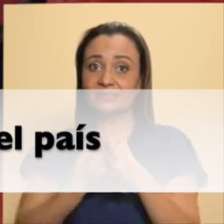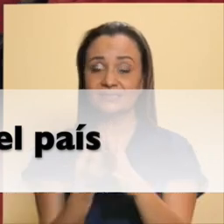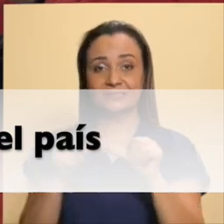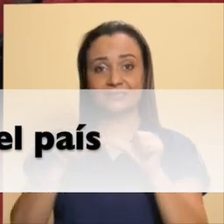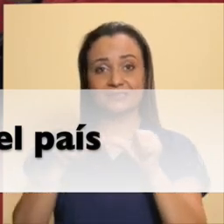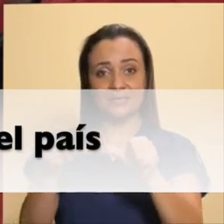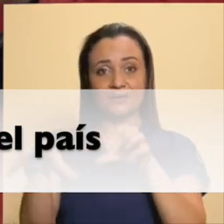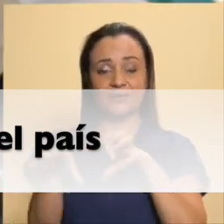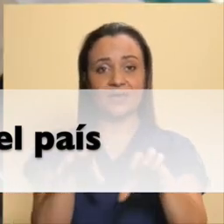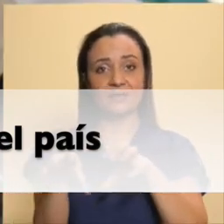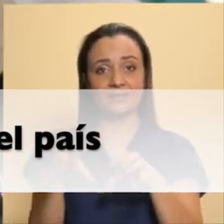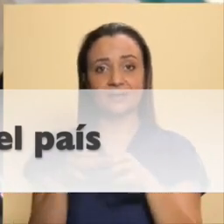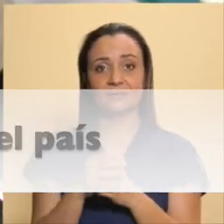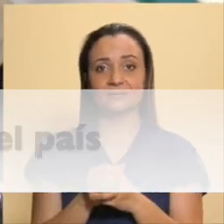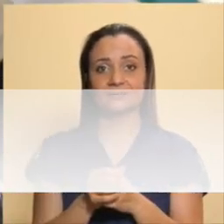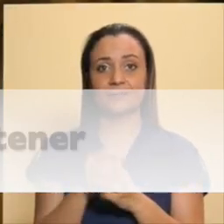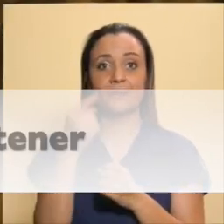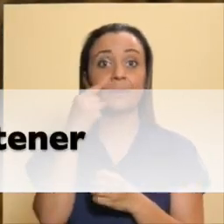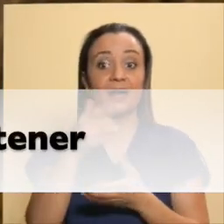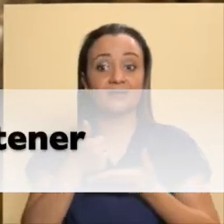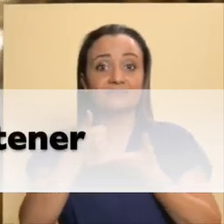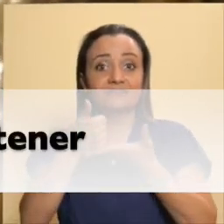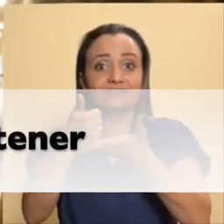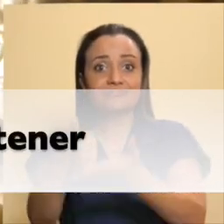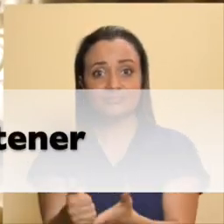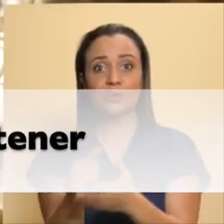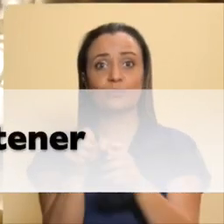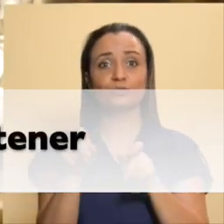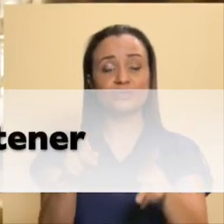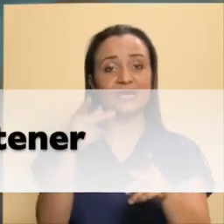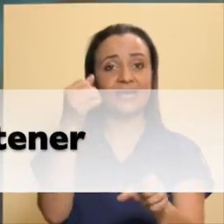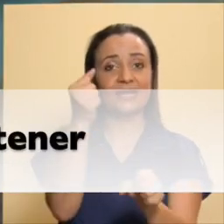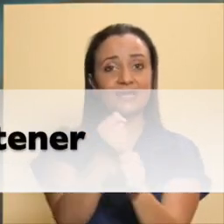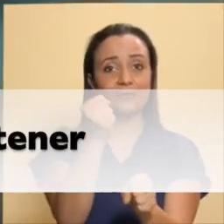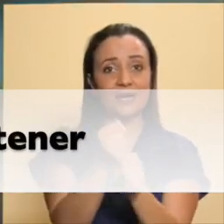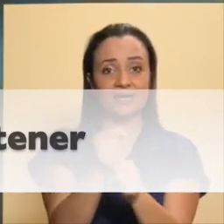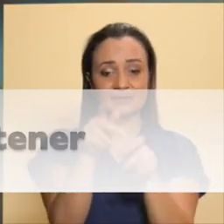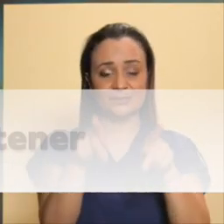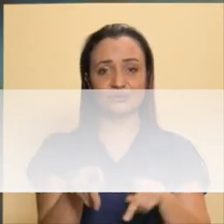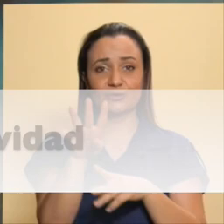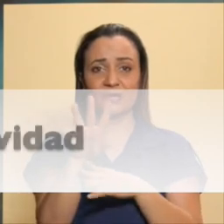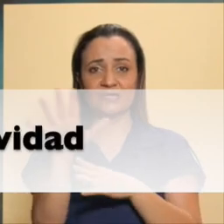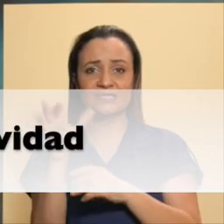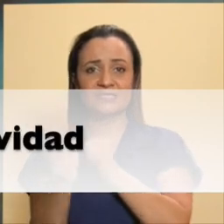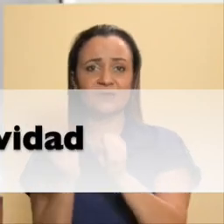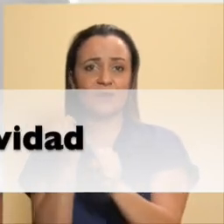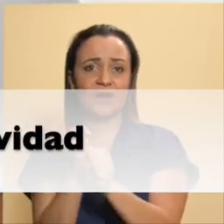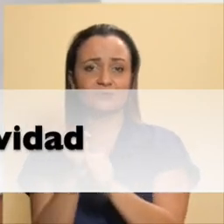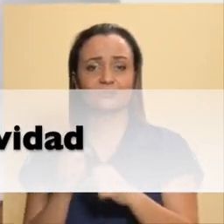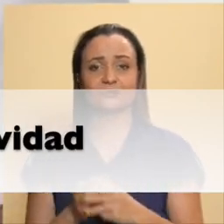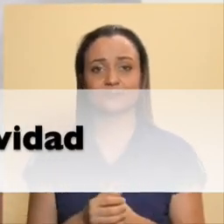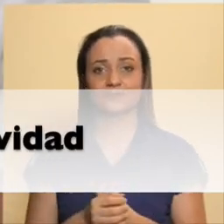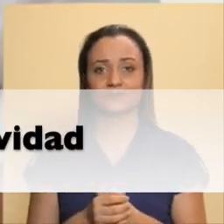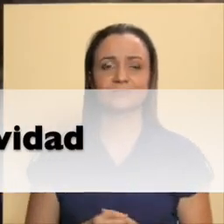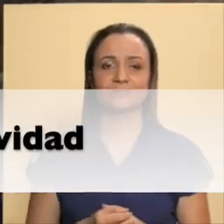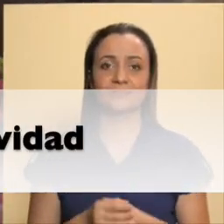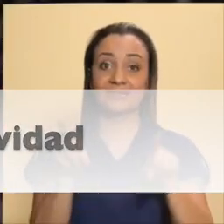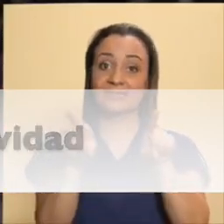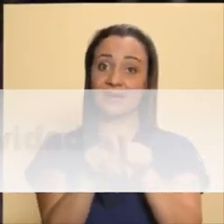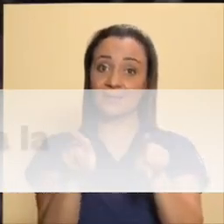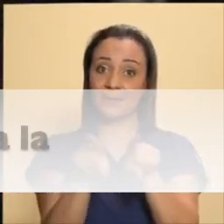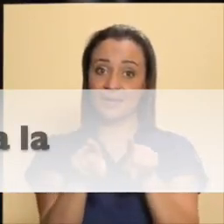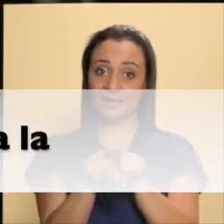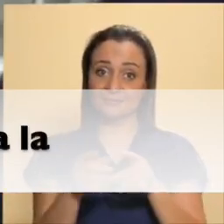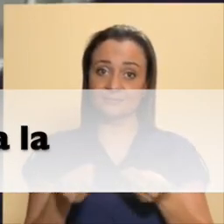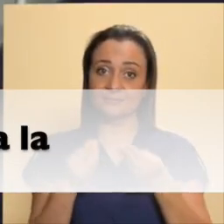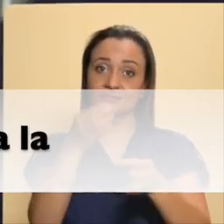45 años, muchas personas en el país encuentran dificultades para acceder o mantener su empleo debido a mitos sobre la